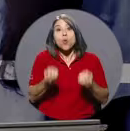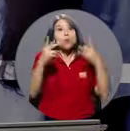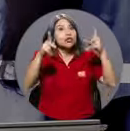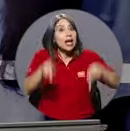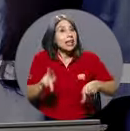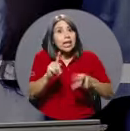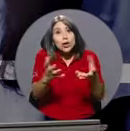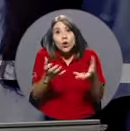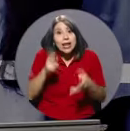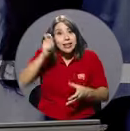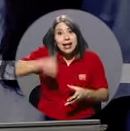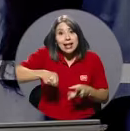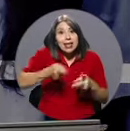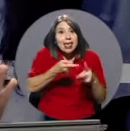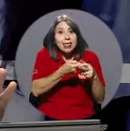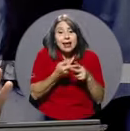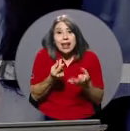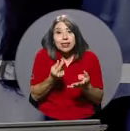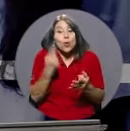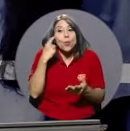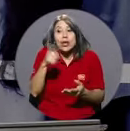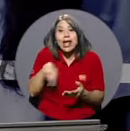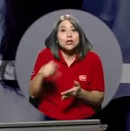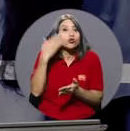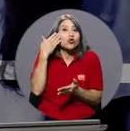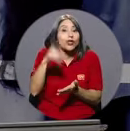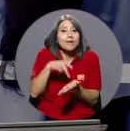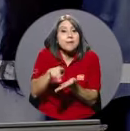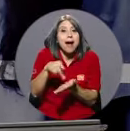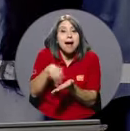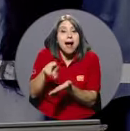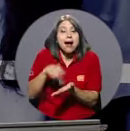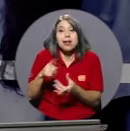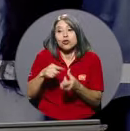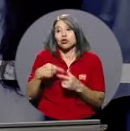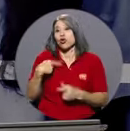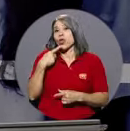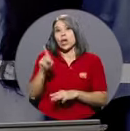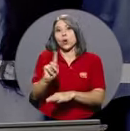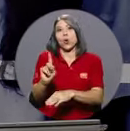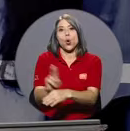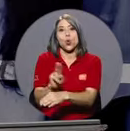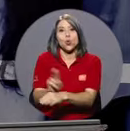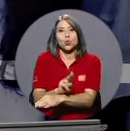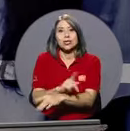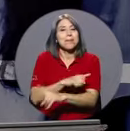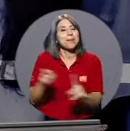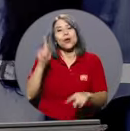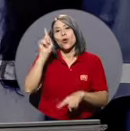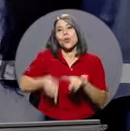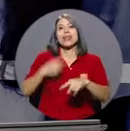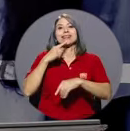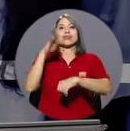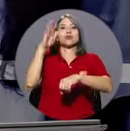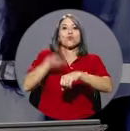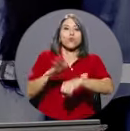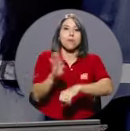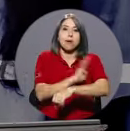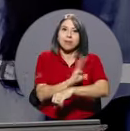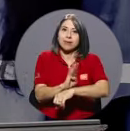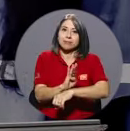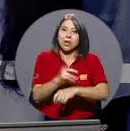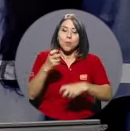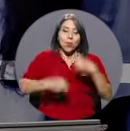tarjeta de crédito porque sencillamente no sabe pagar tarjeta de crédito. Y yo le digo, no lo use. Pero no se le puede achacar un problema